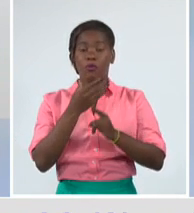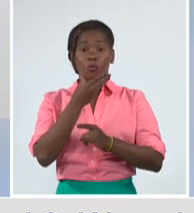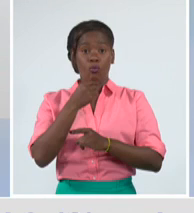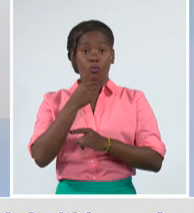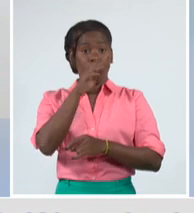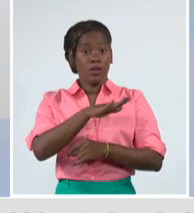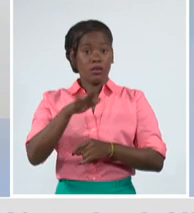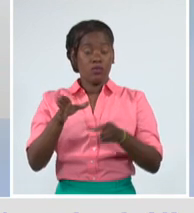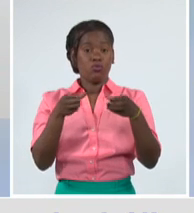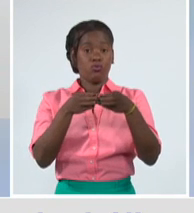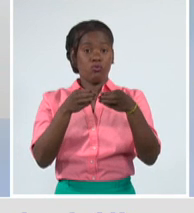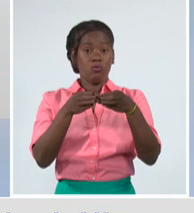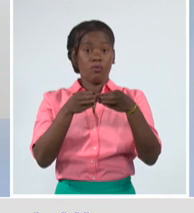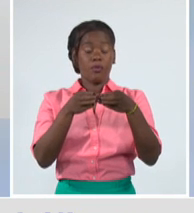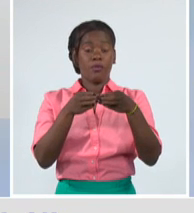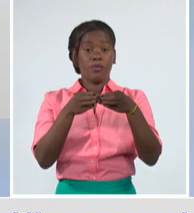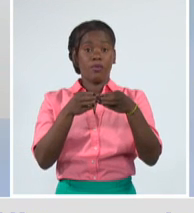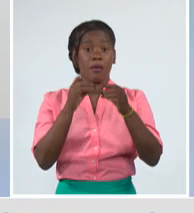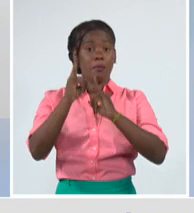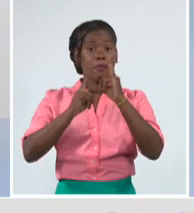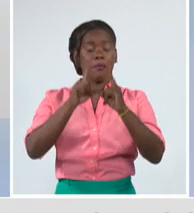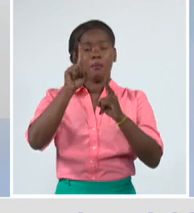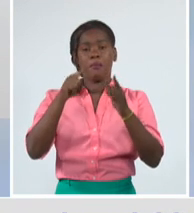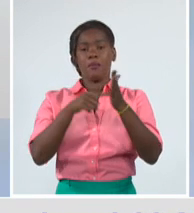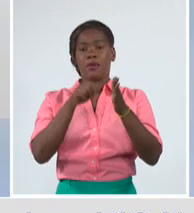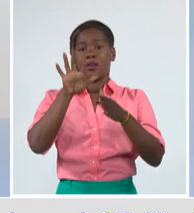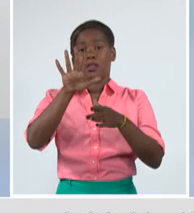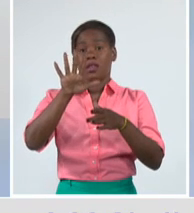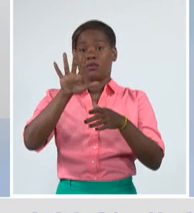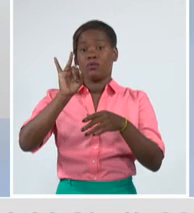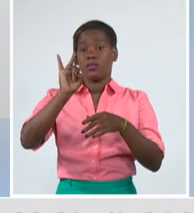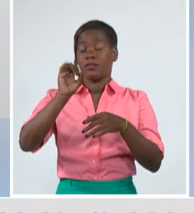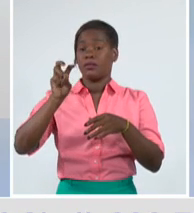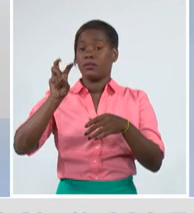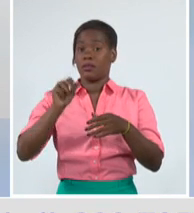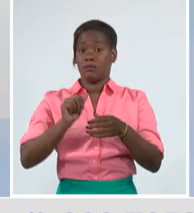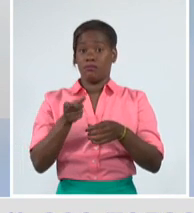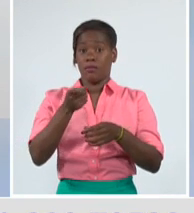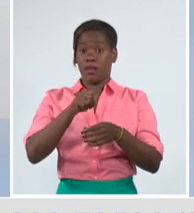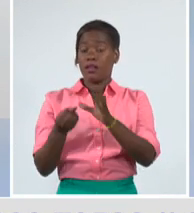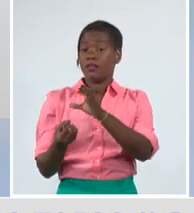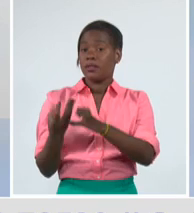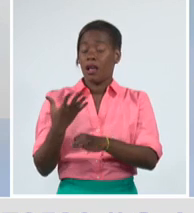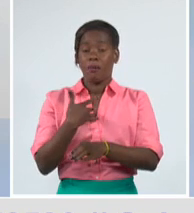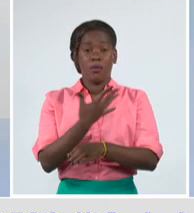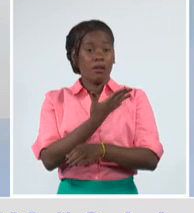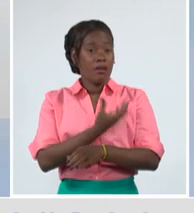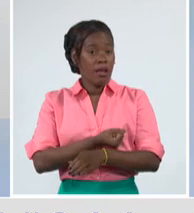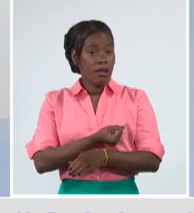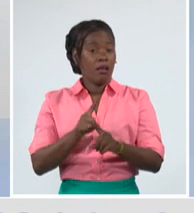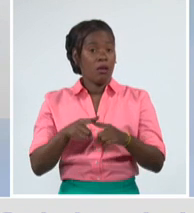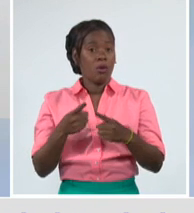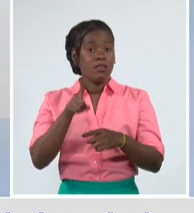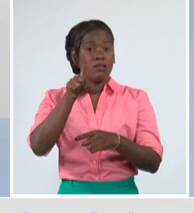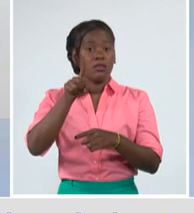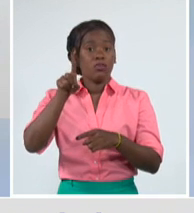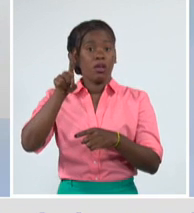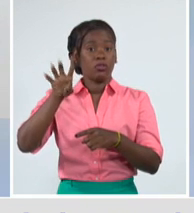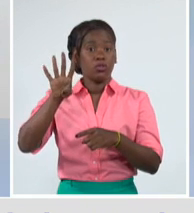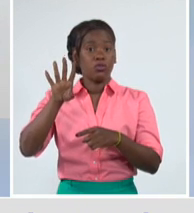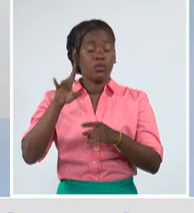un 17,6% de todos los diagnosticados ayer, y lamentablemente 114 lactantes